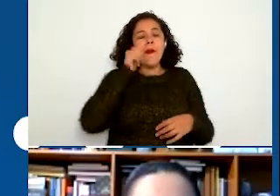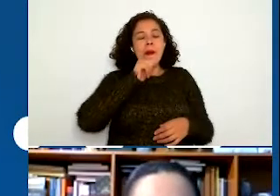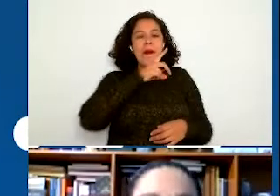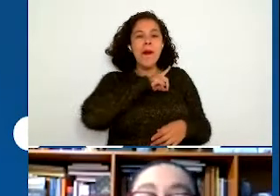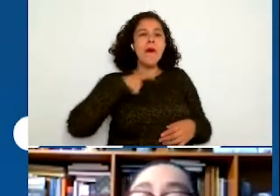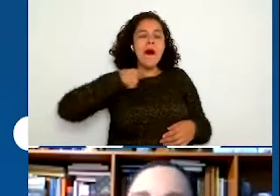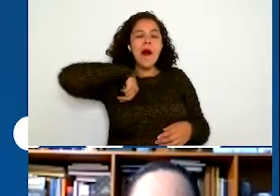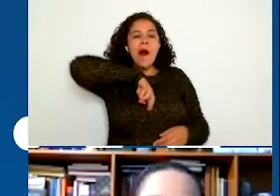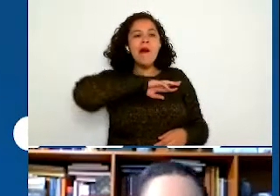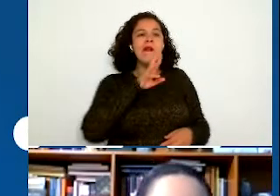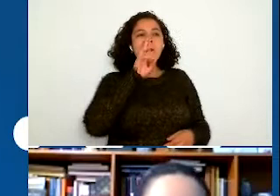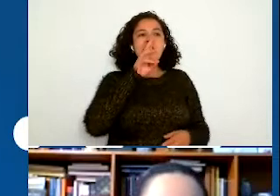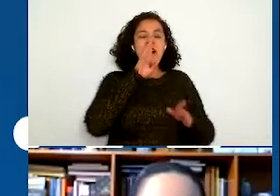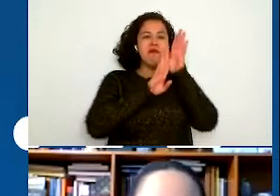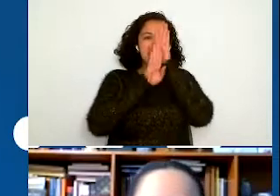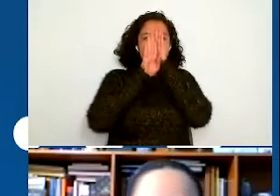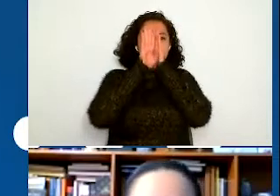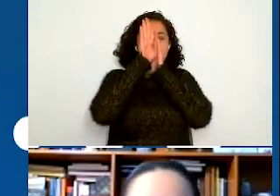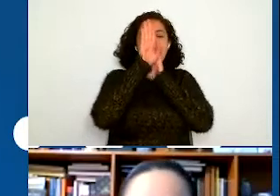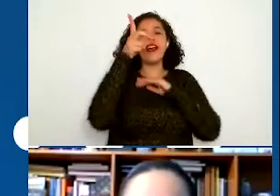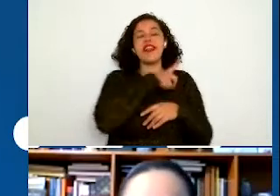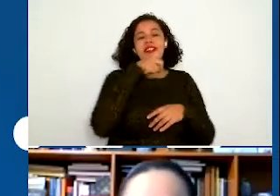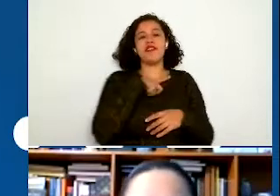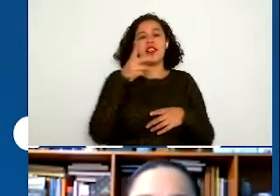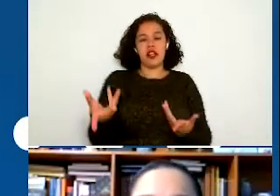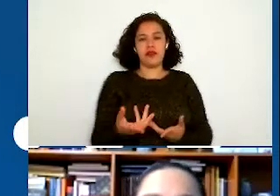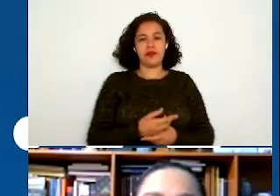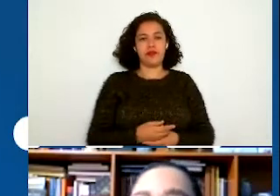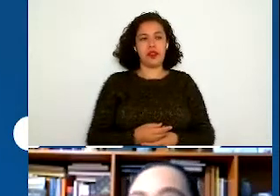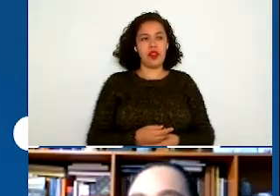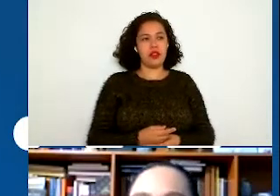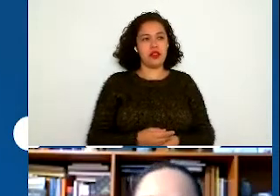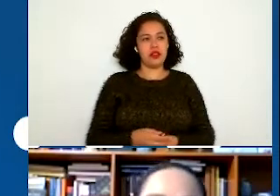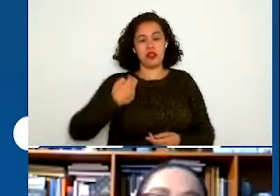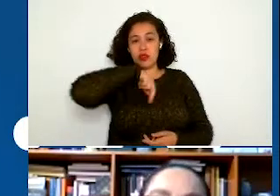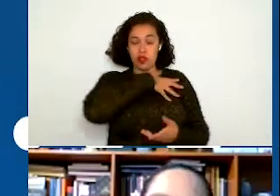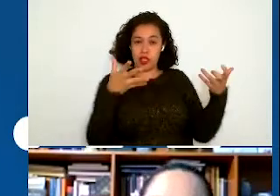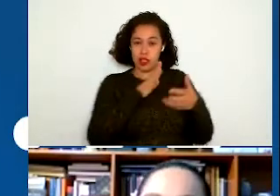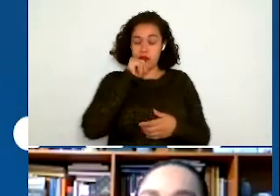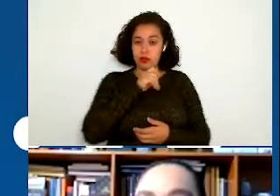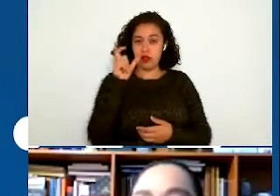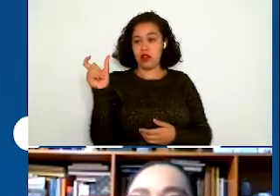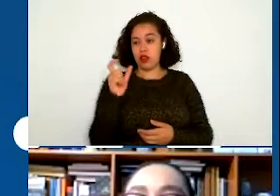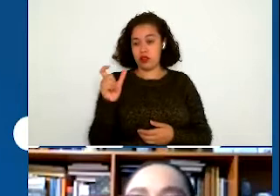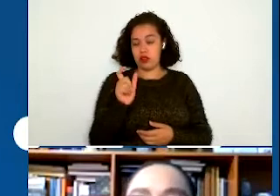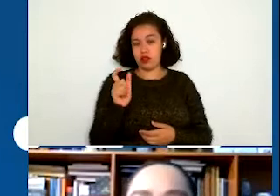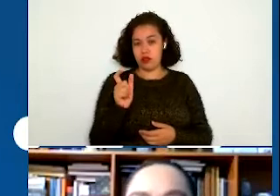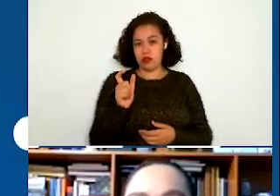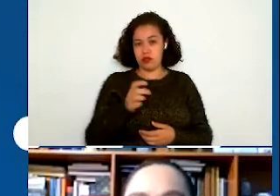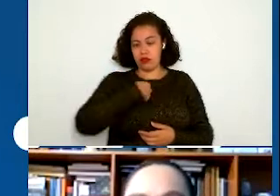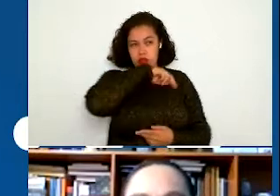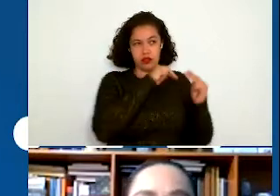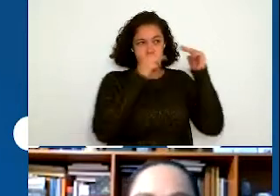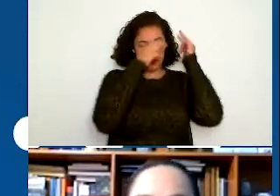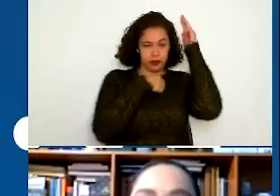que mejorar continuamente, por eso es esta palabra, ¿no? Y que no podríamos hacerlo si aunado a estas